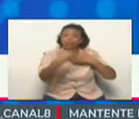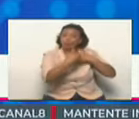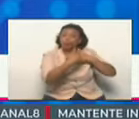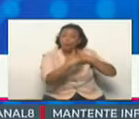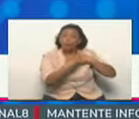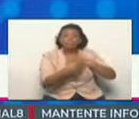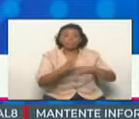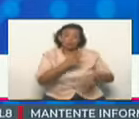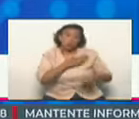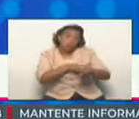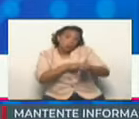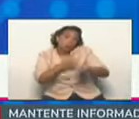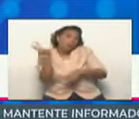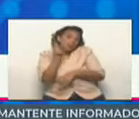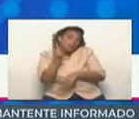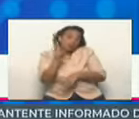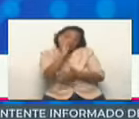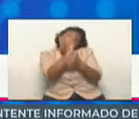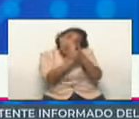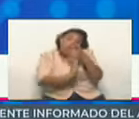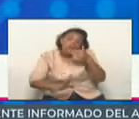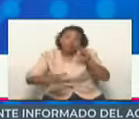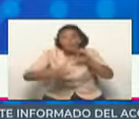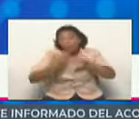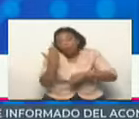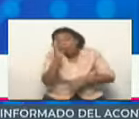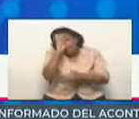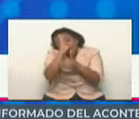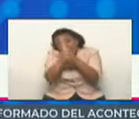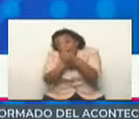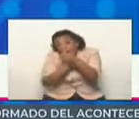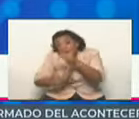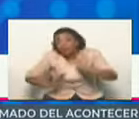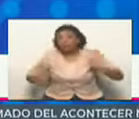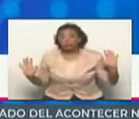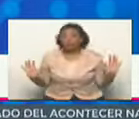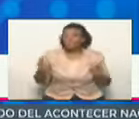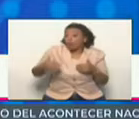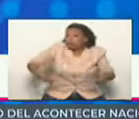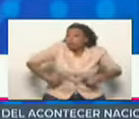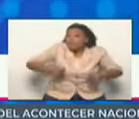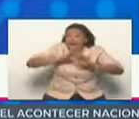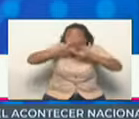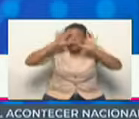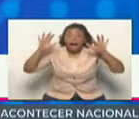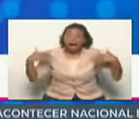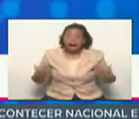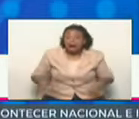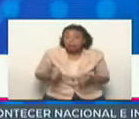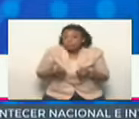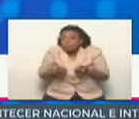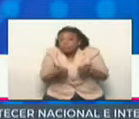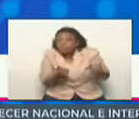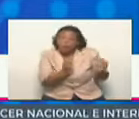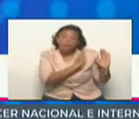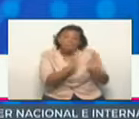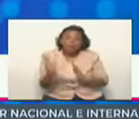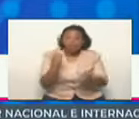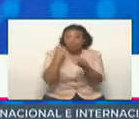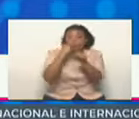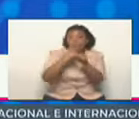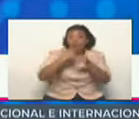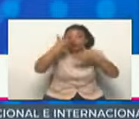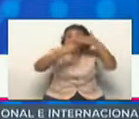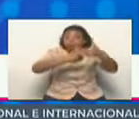dije, nosotros somos un país muy más modesto, pero también estamos haciendo un milagro económico con un plan, un